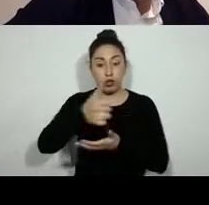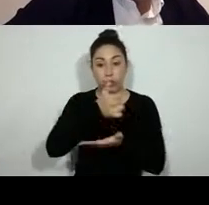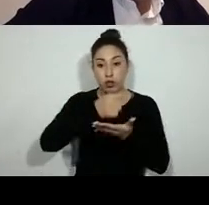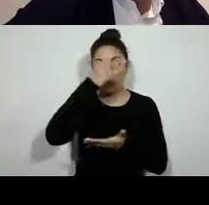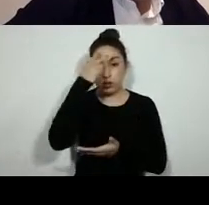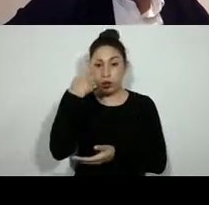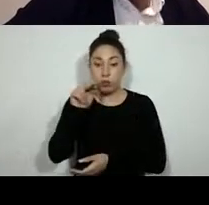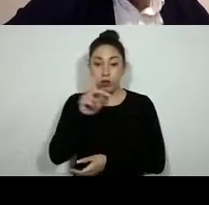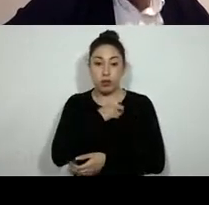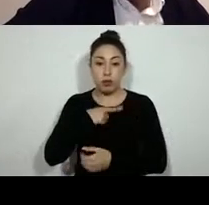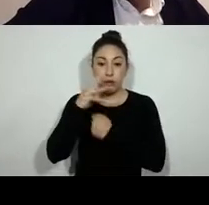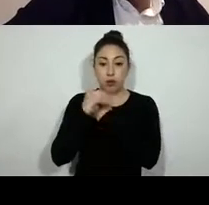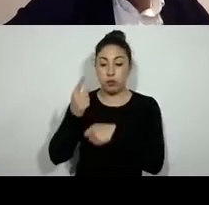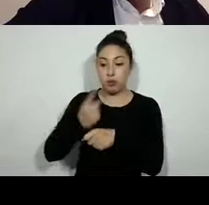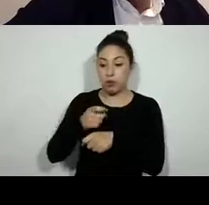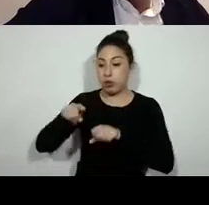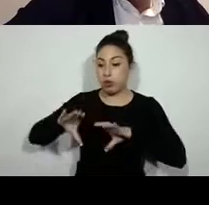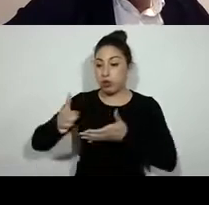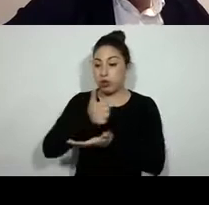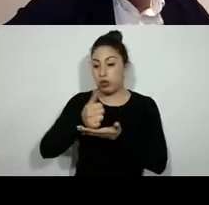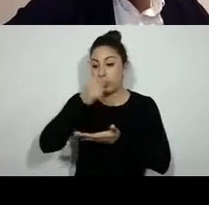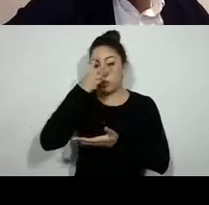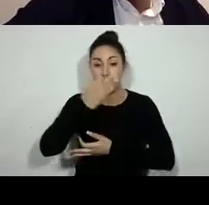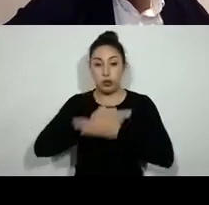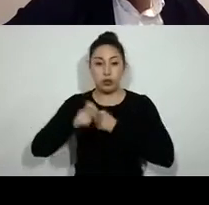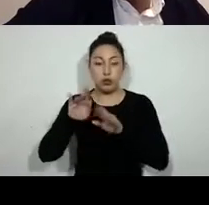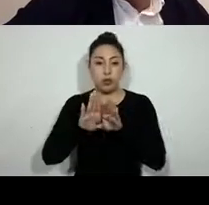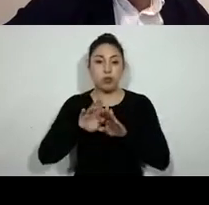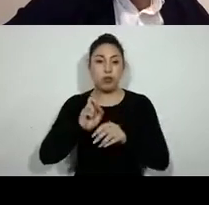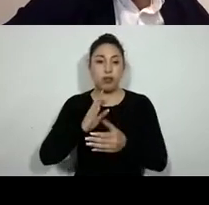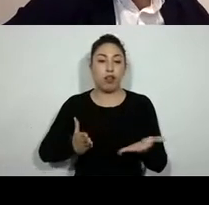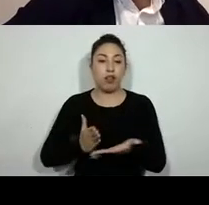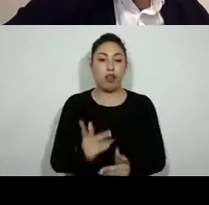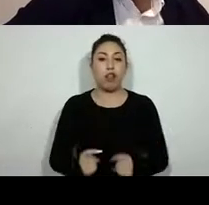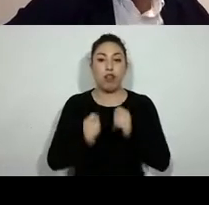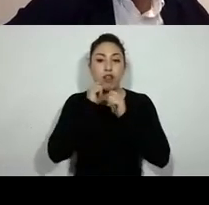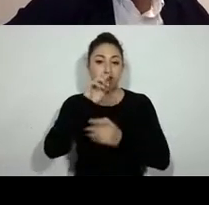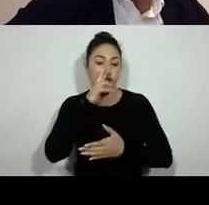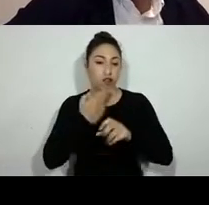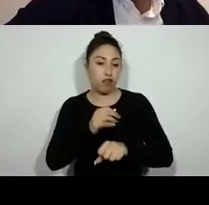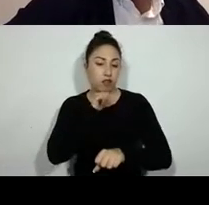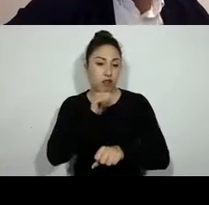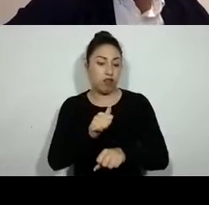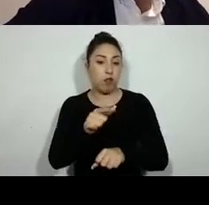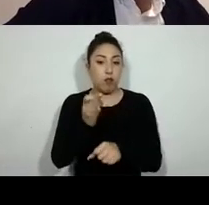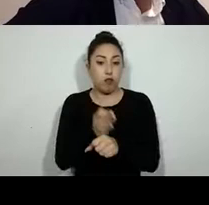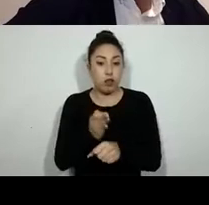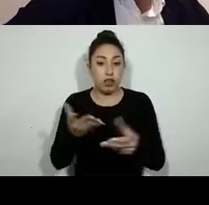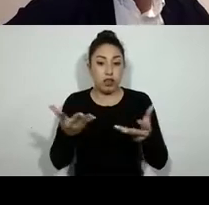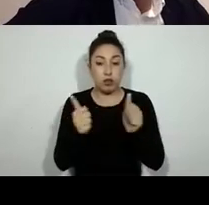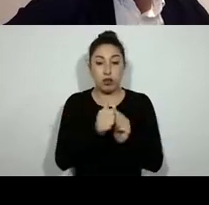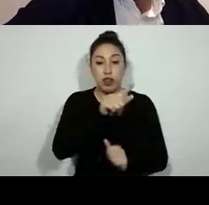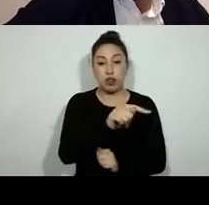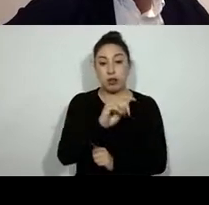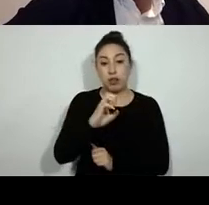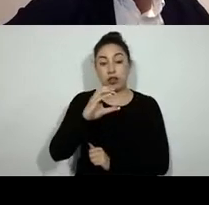bueno del Congreso, debería ser motivo de agravio para todo el Congreso, porque se lo hicieron en este caso al tribunal, pero se lo pueden hacer a